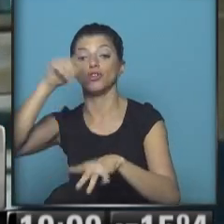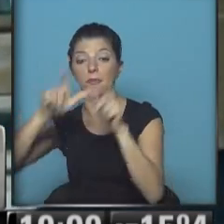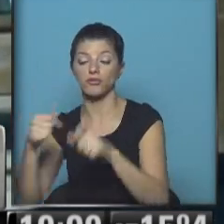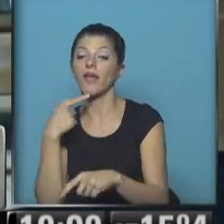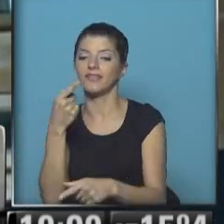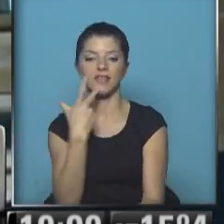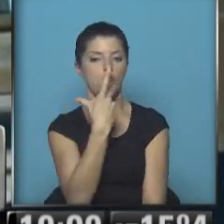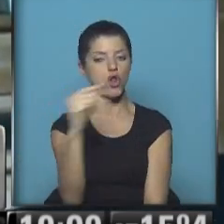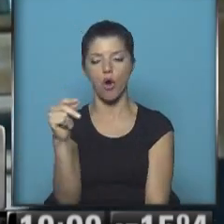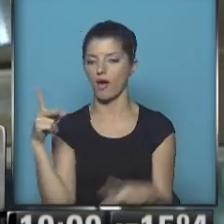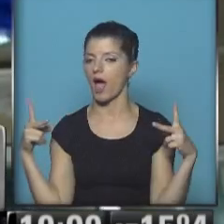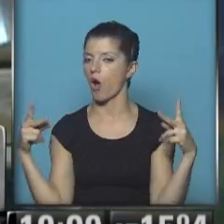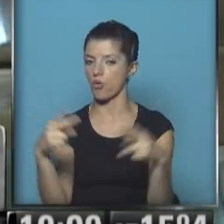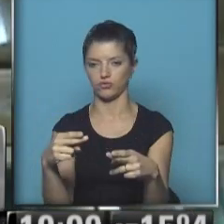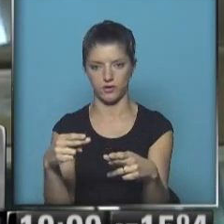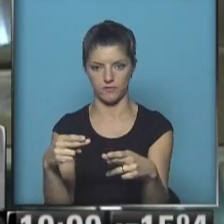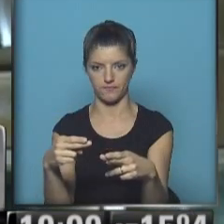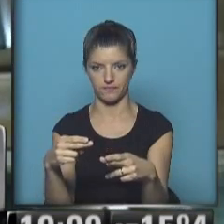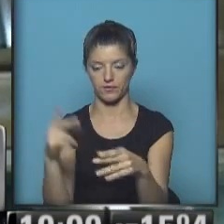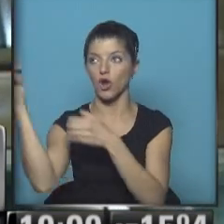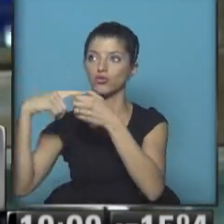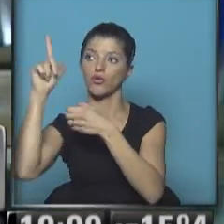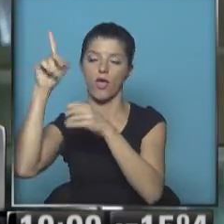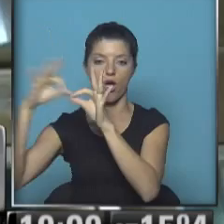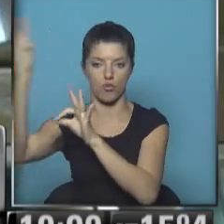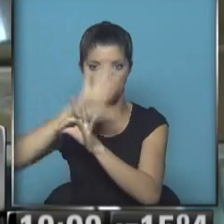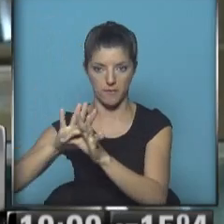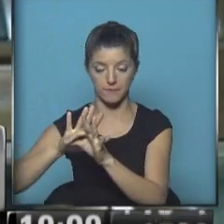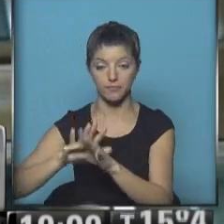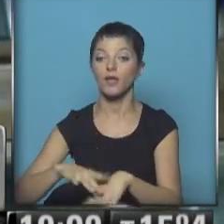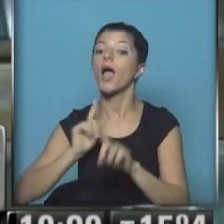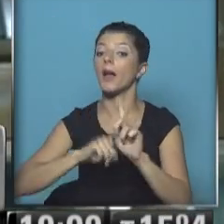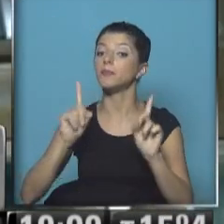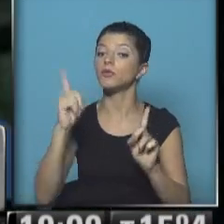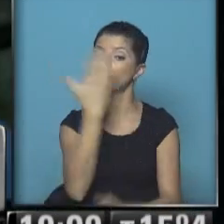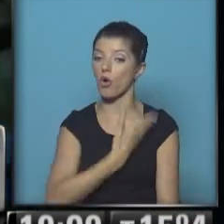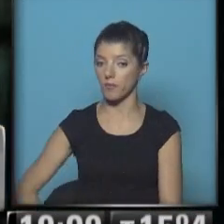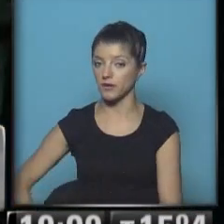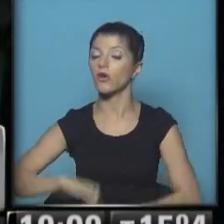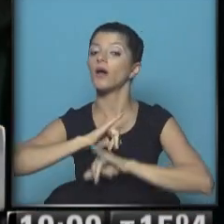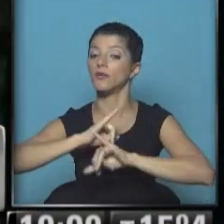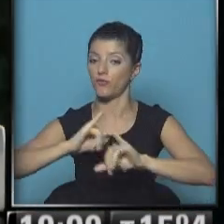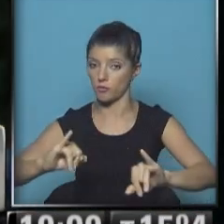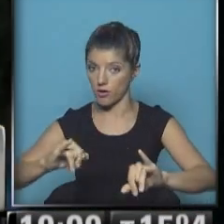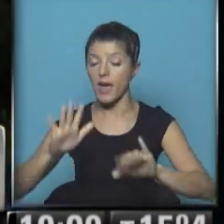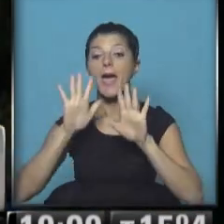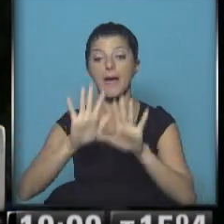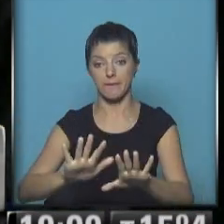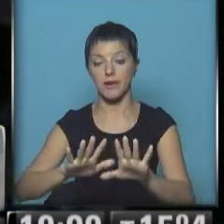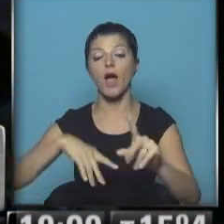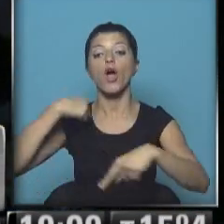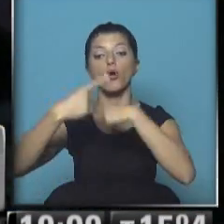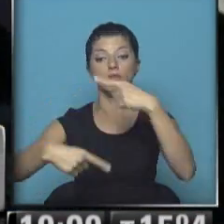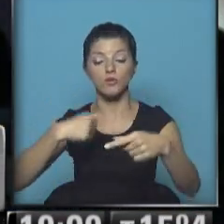imposiciones y el ajuste de los socios europeos. A la vez que el propio gobierno aclaró en un comunicado que espera la continuidad de